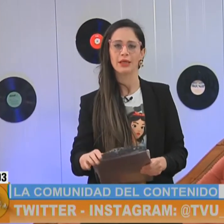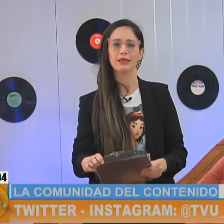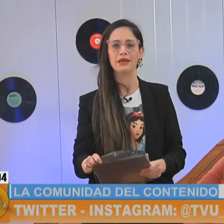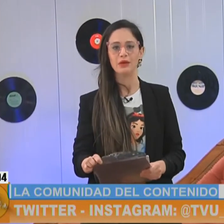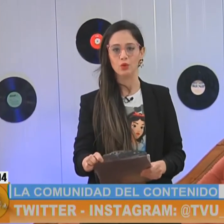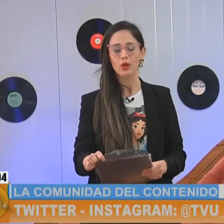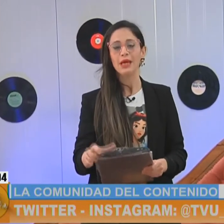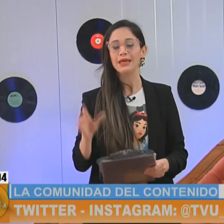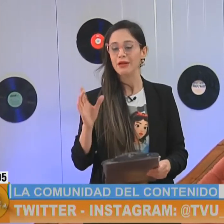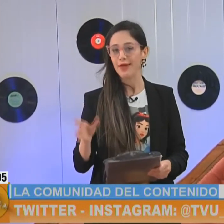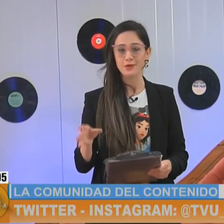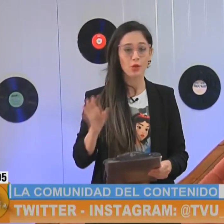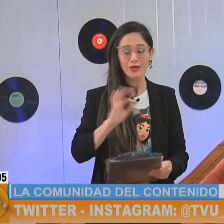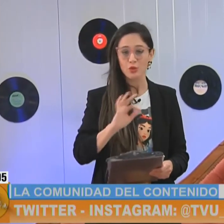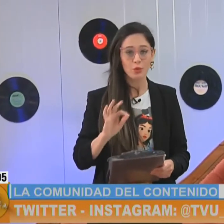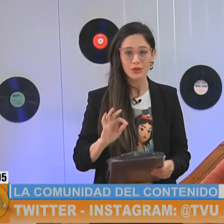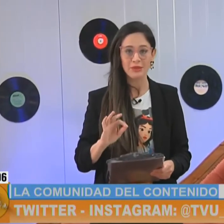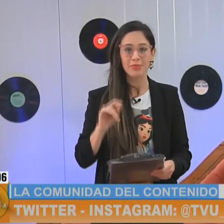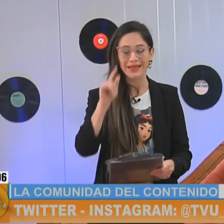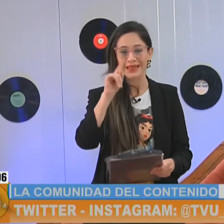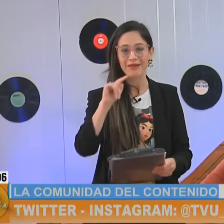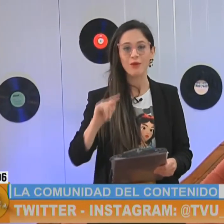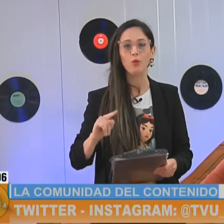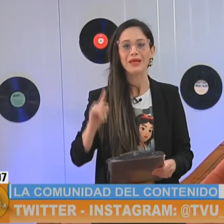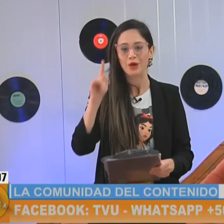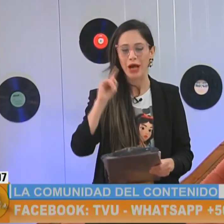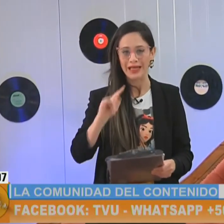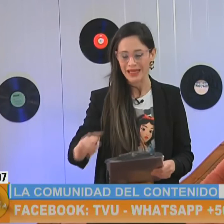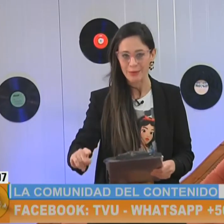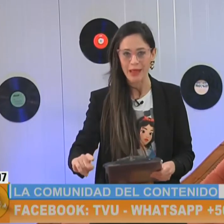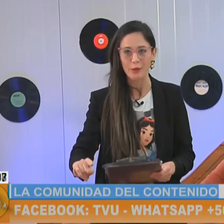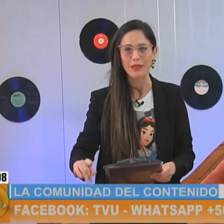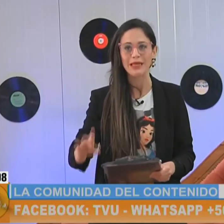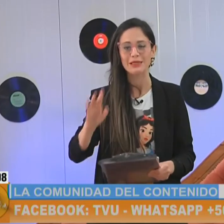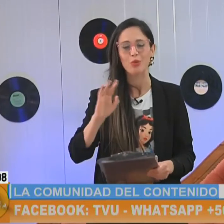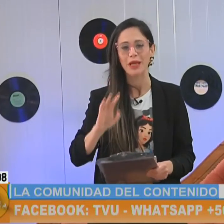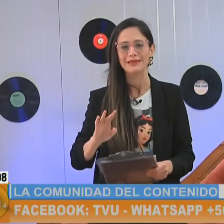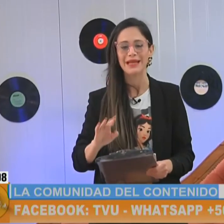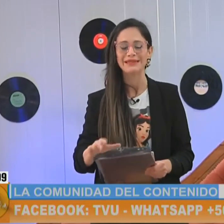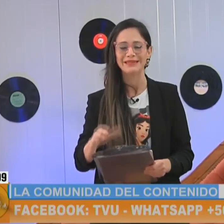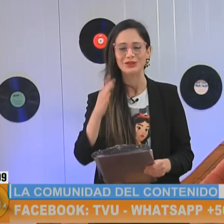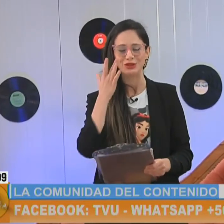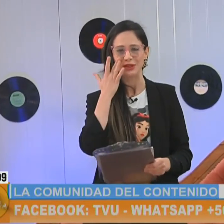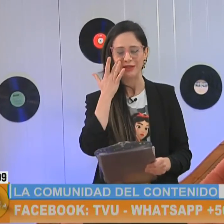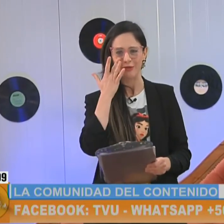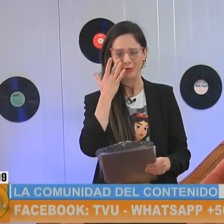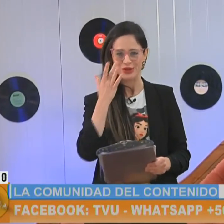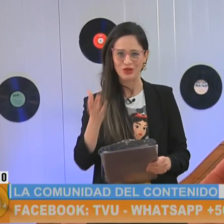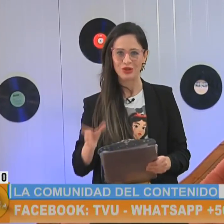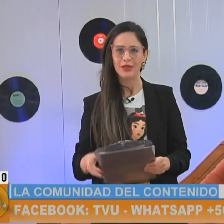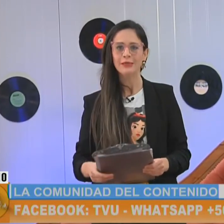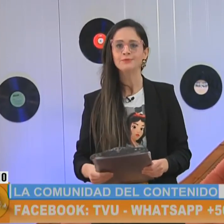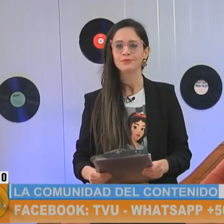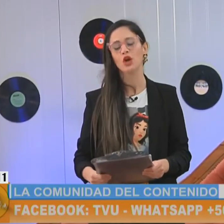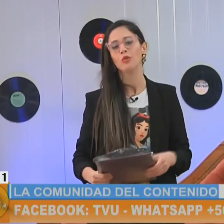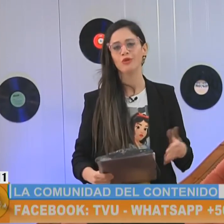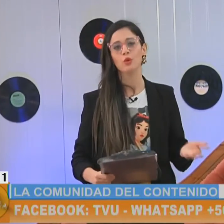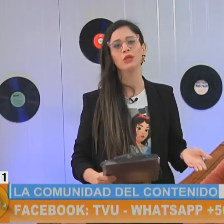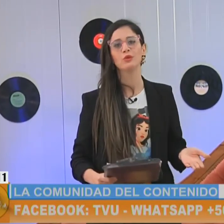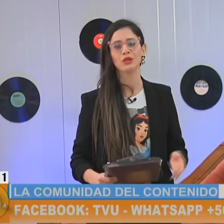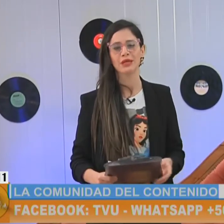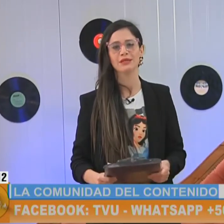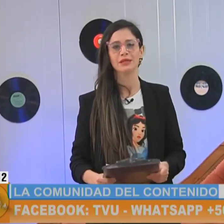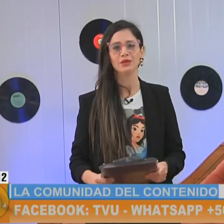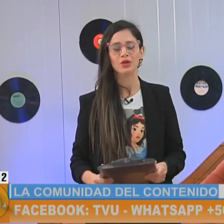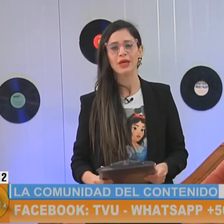en TVU. Y el Facebook es muy simple, TVU, para que nos agreguen inmediatamente y así puedan estar al tanto de toda esta información que como fin